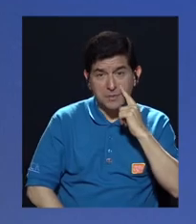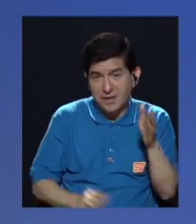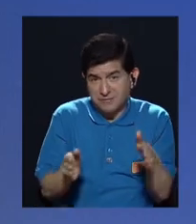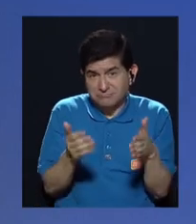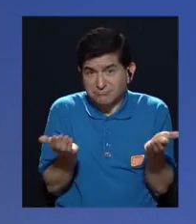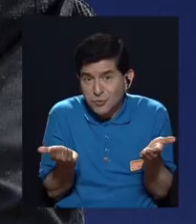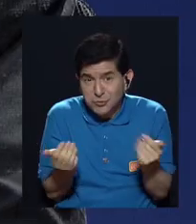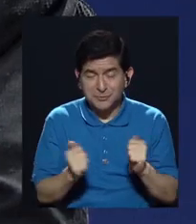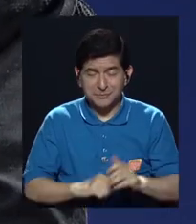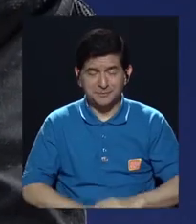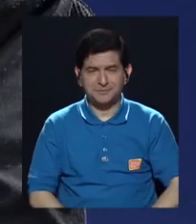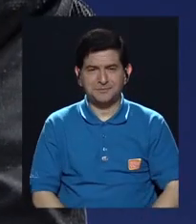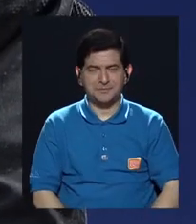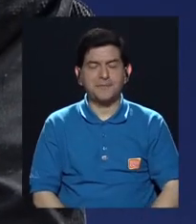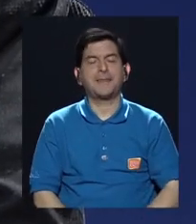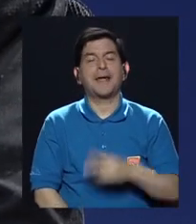papá?